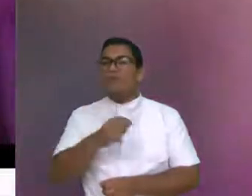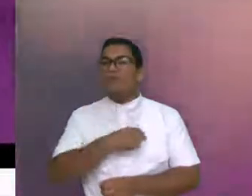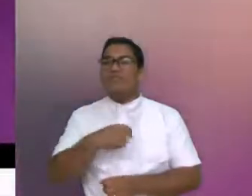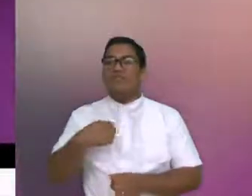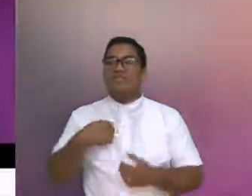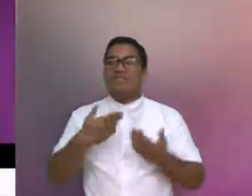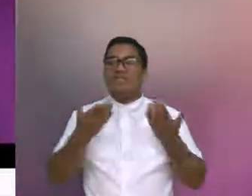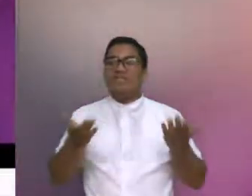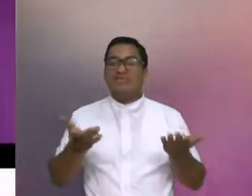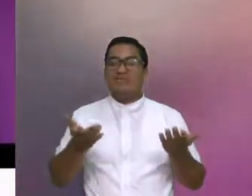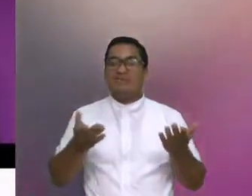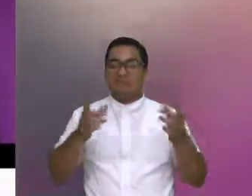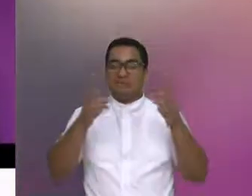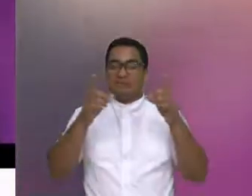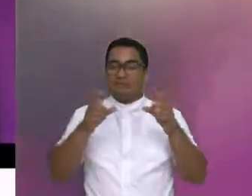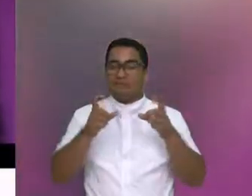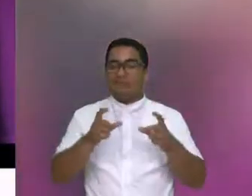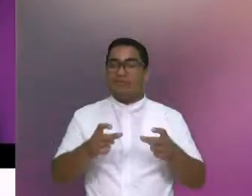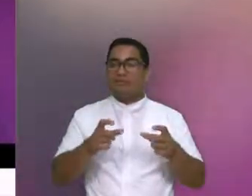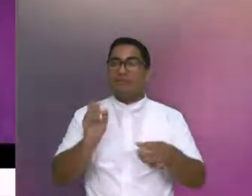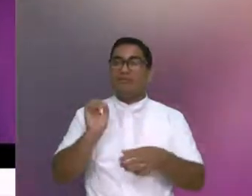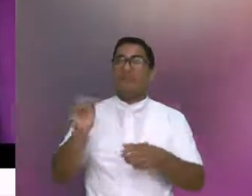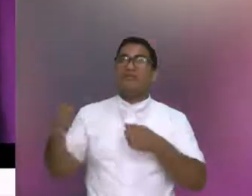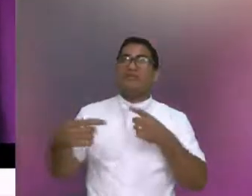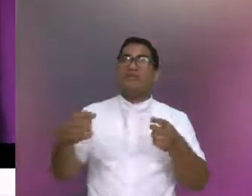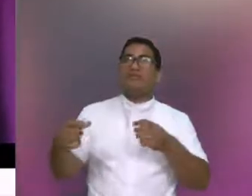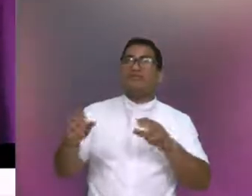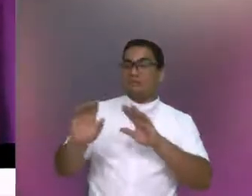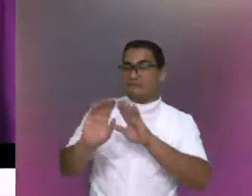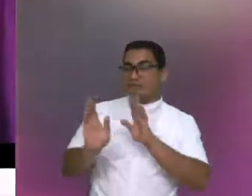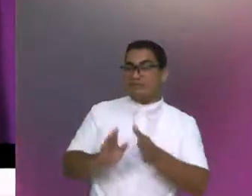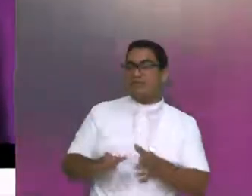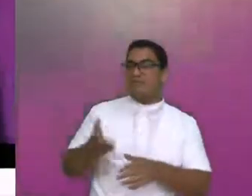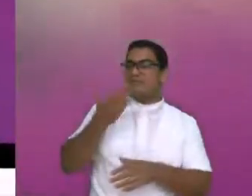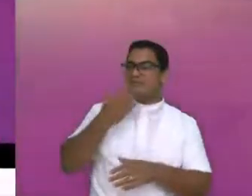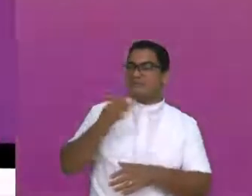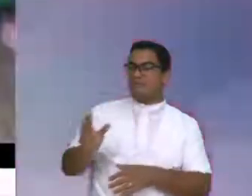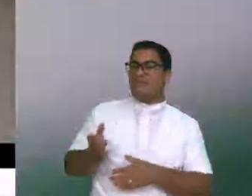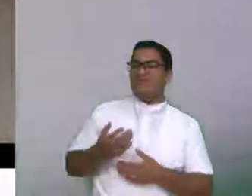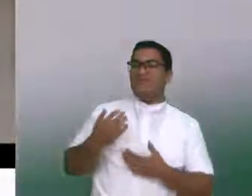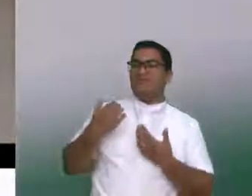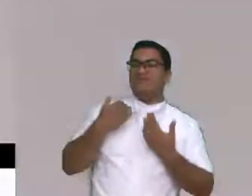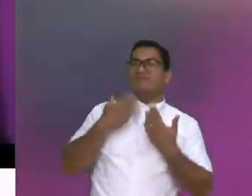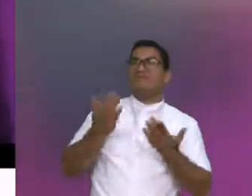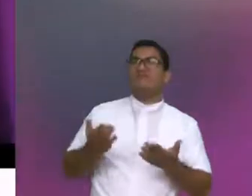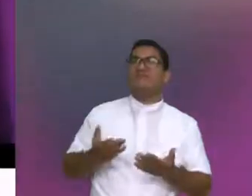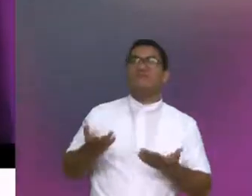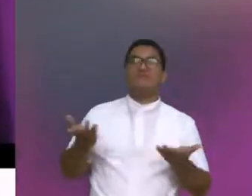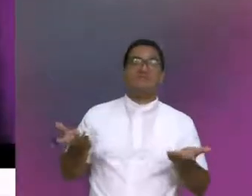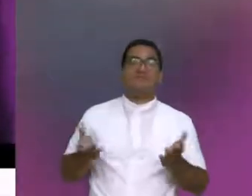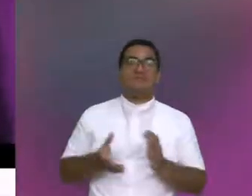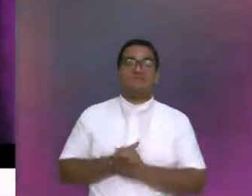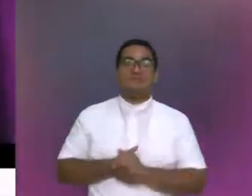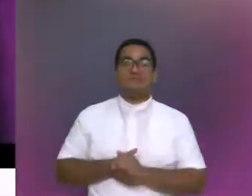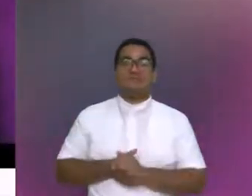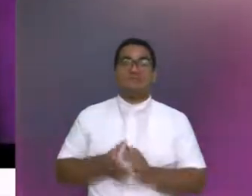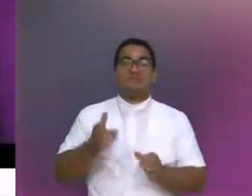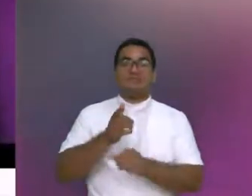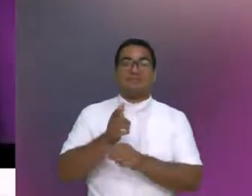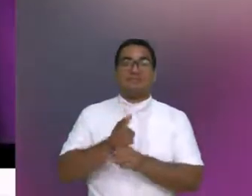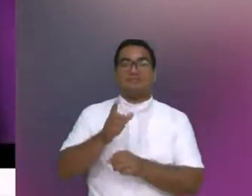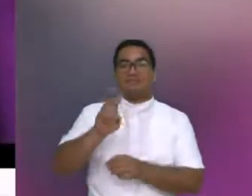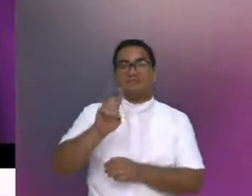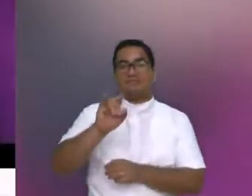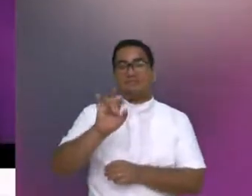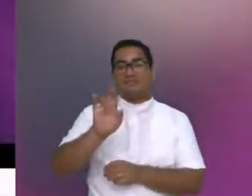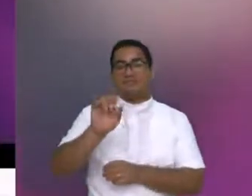De sacar fotos. ¿A quién? Muchachas. ¿Eres un pinche perro mal nacido, culero? Vale, vámonos. Comenzamos Lo Viral con un video de